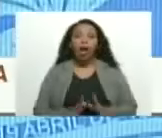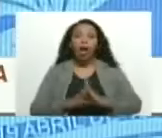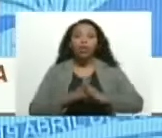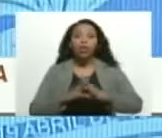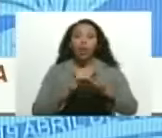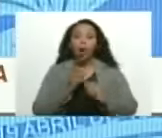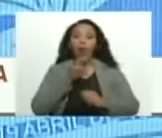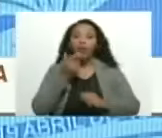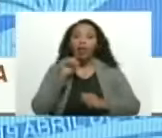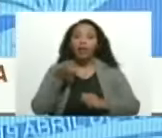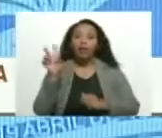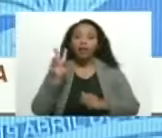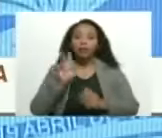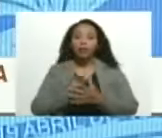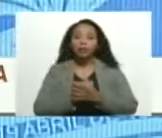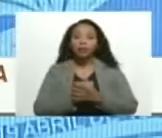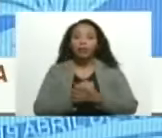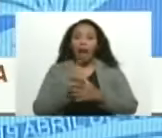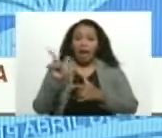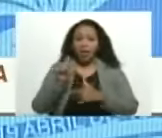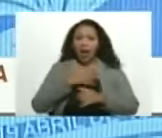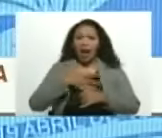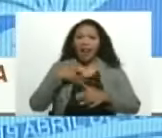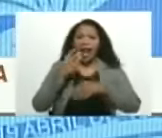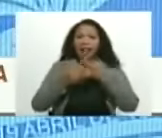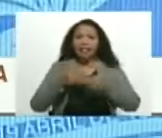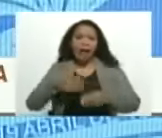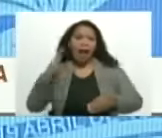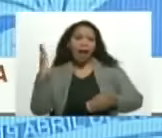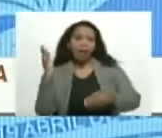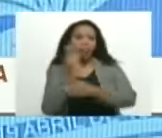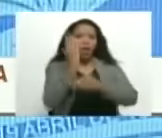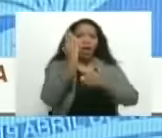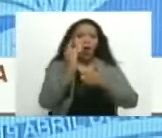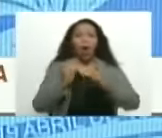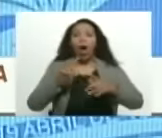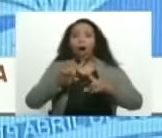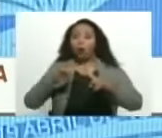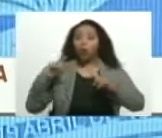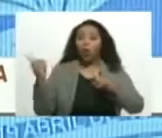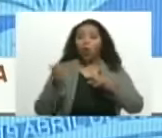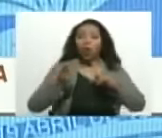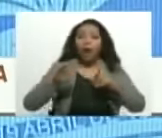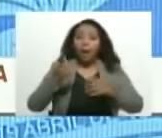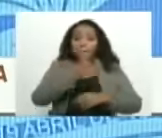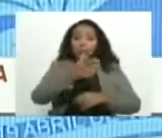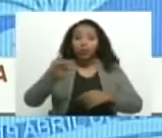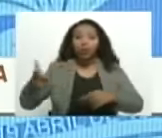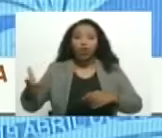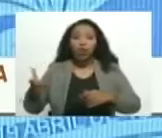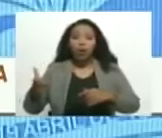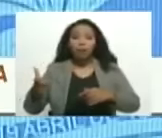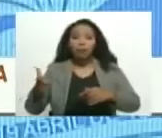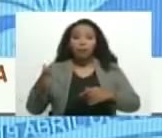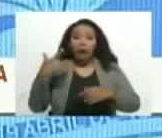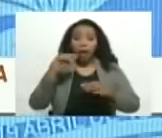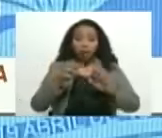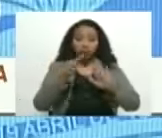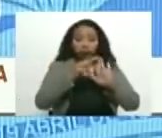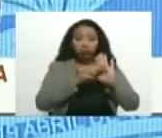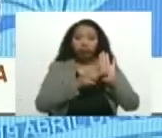niños. Una especie de castigo colectivo que está completamente proscrito en todas las normas del